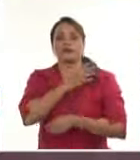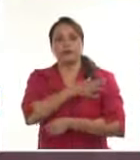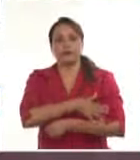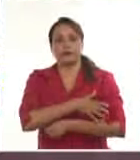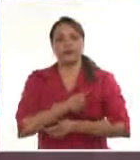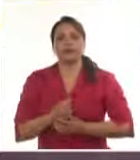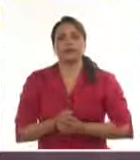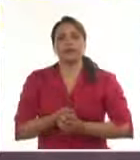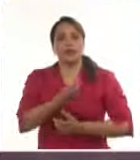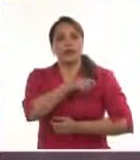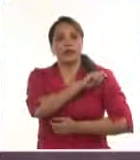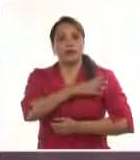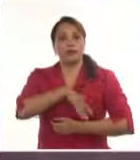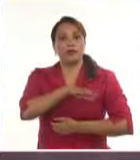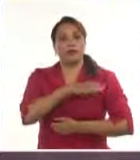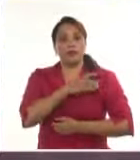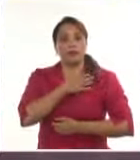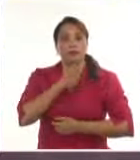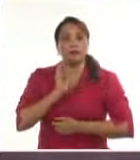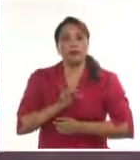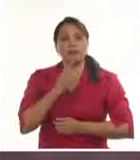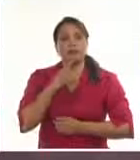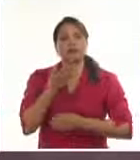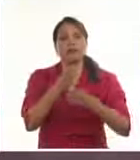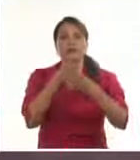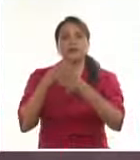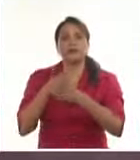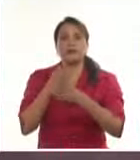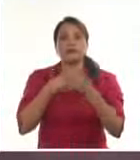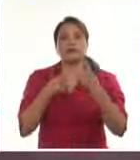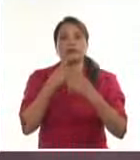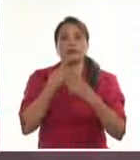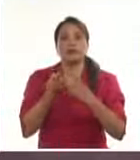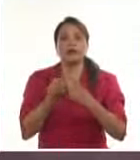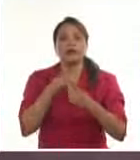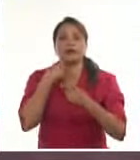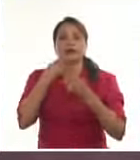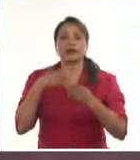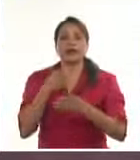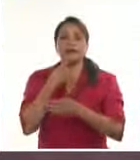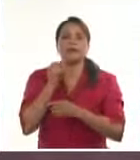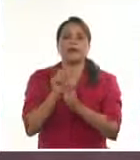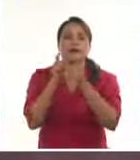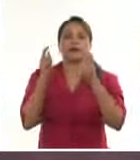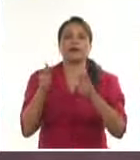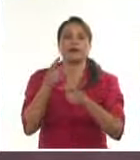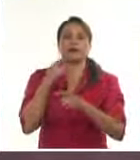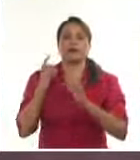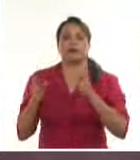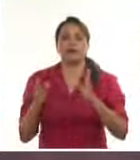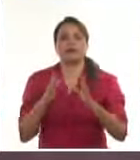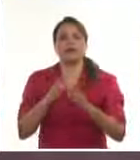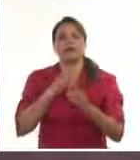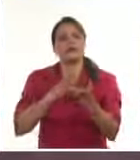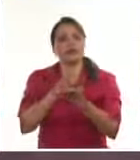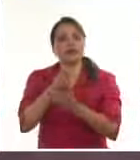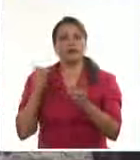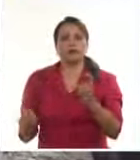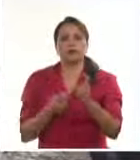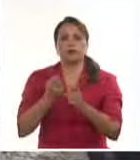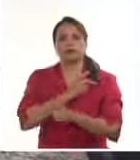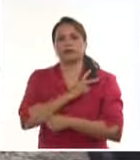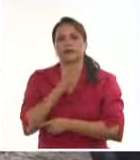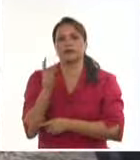Nuestro pueblo es el símbolo más vivo del crimen más grande de nuestra época. Seguimos y seguiremos luchando hasta la victoria